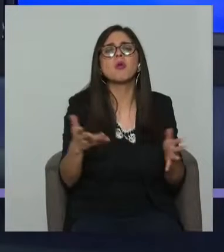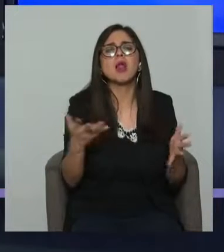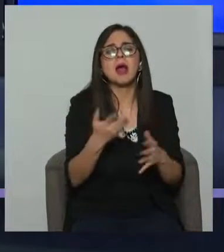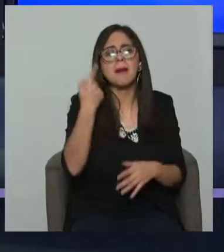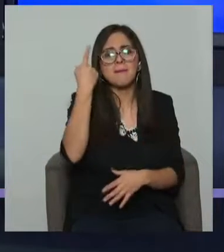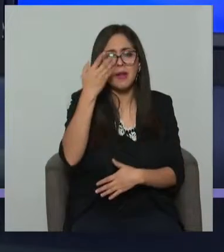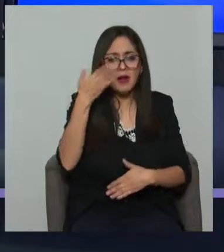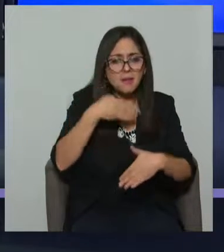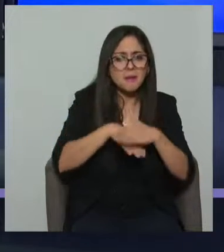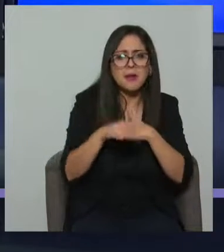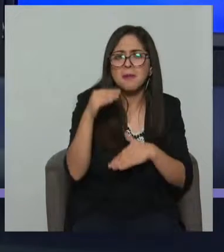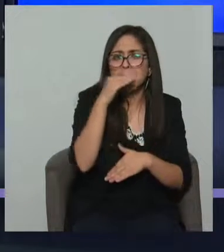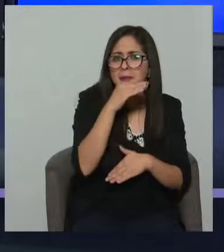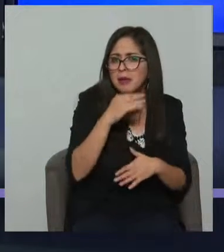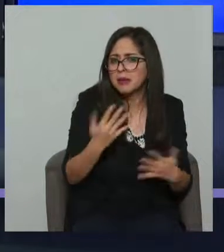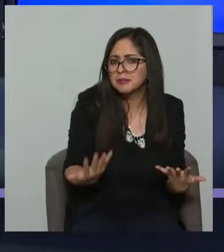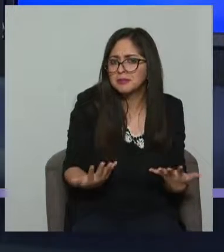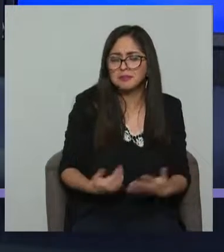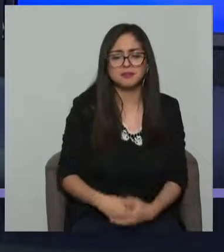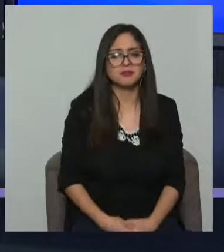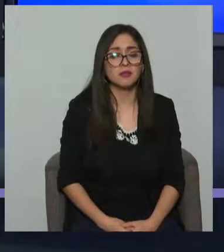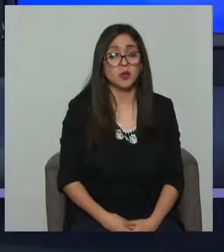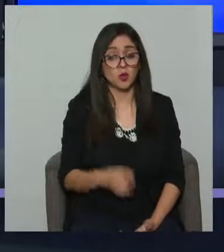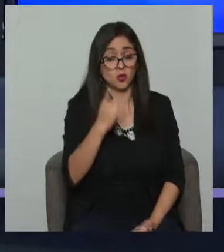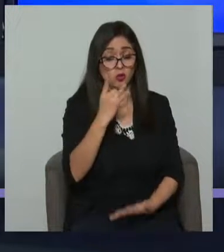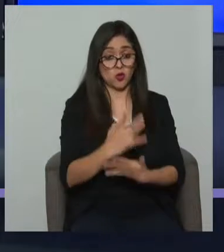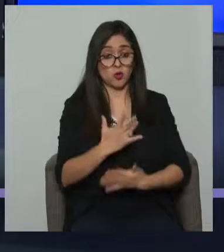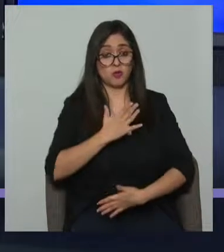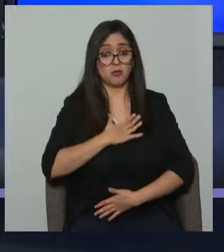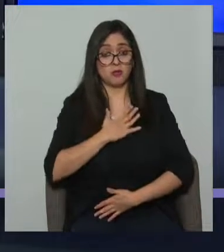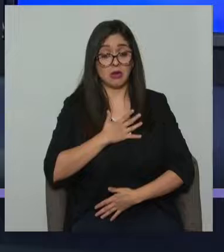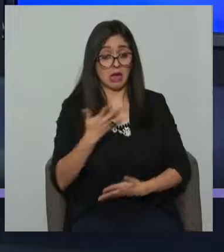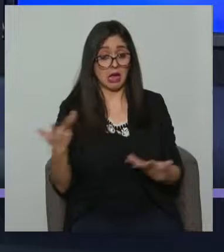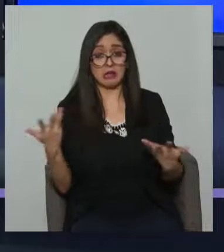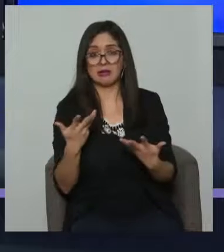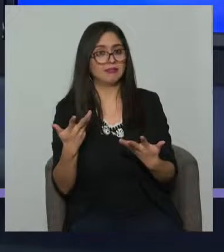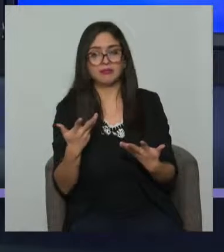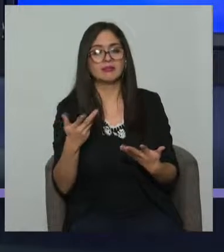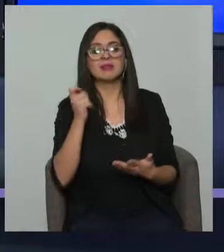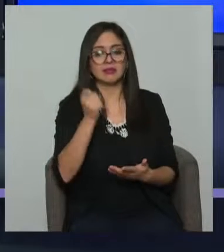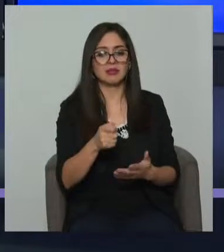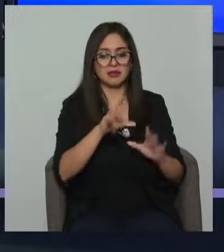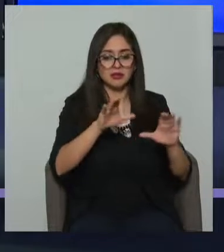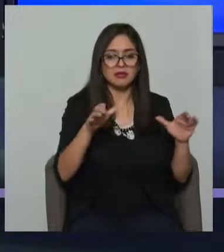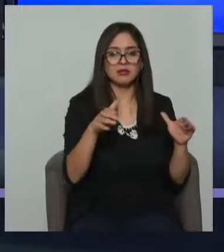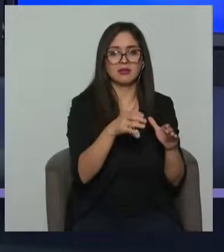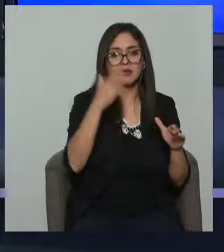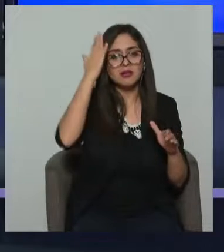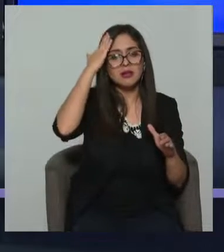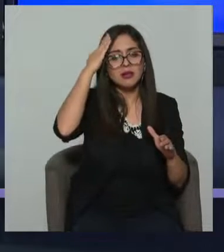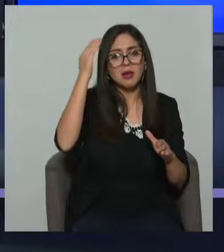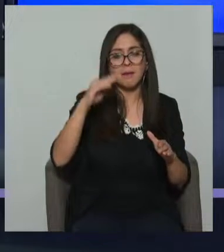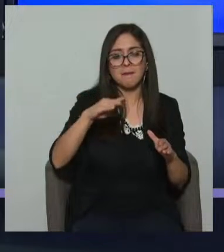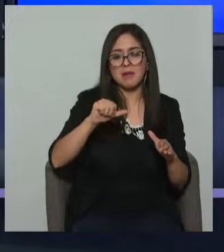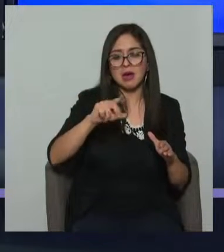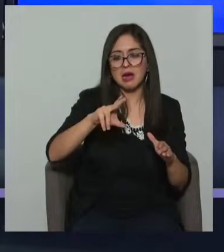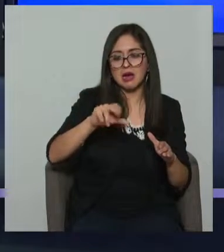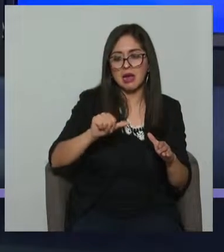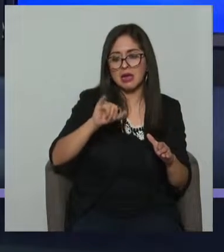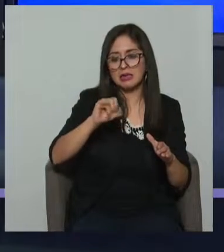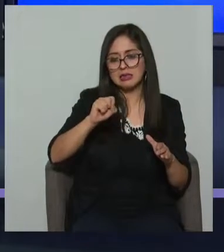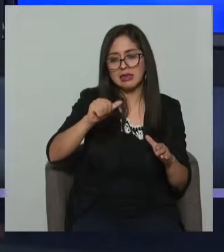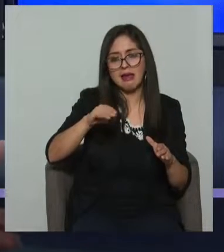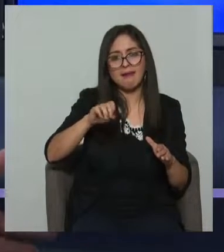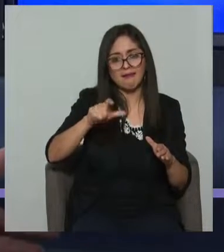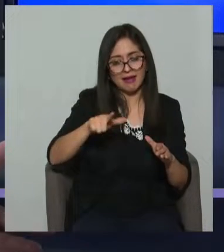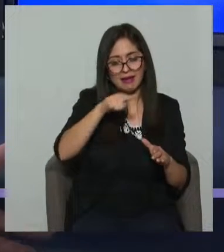yo nada más, es un equipo que formamos el Centro Mexicano de Teatro, que dirige la maestra Isabel Quintanar, y bueno, ha